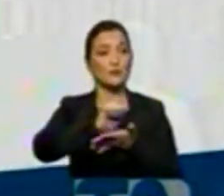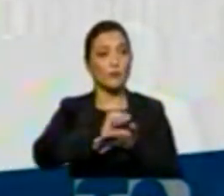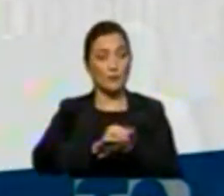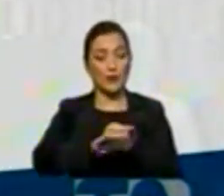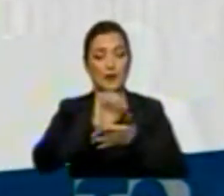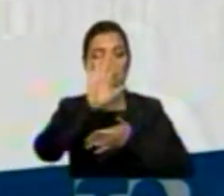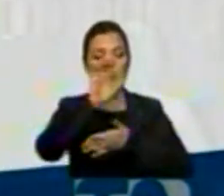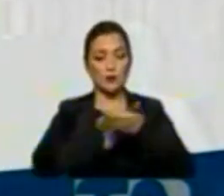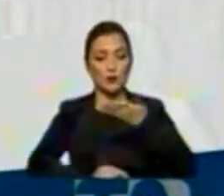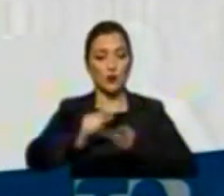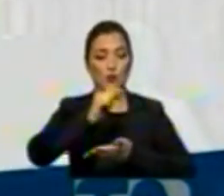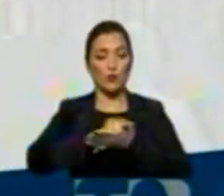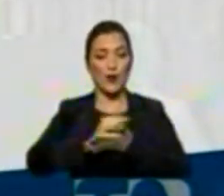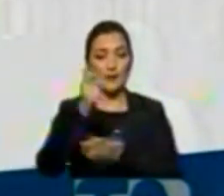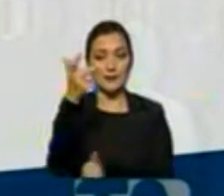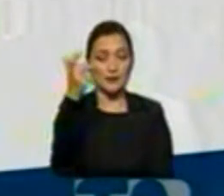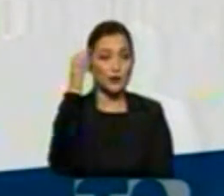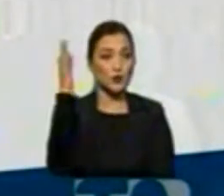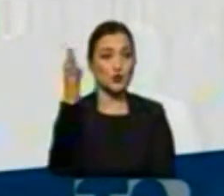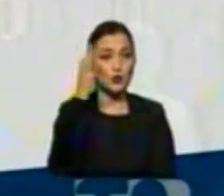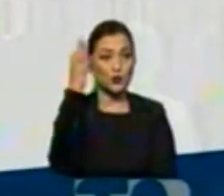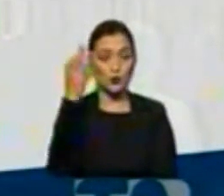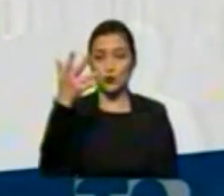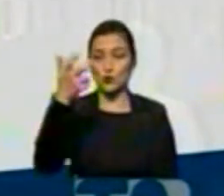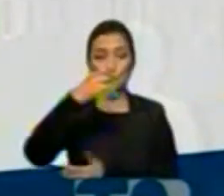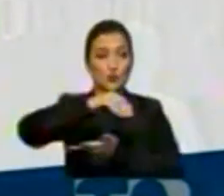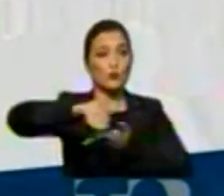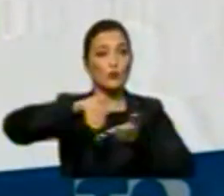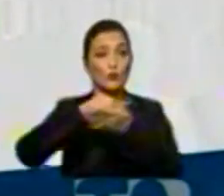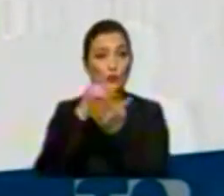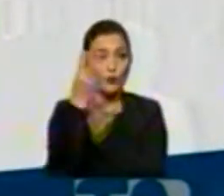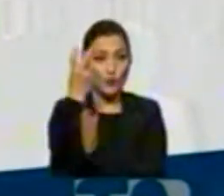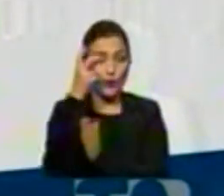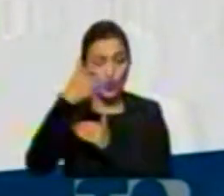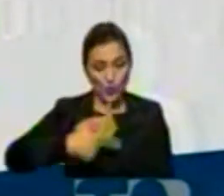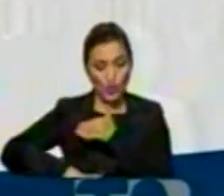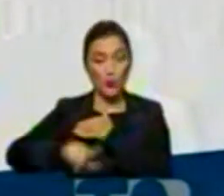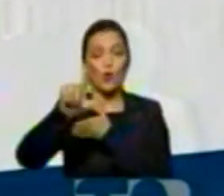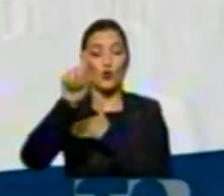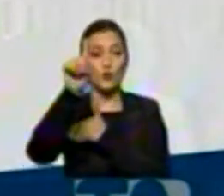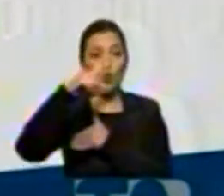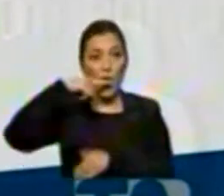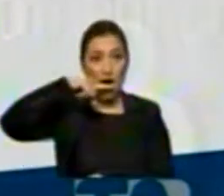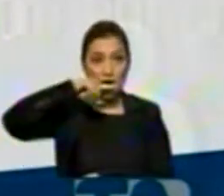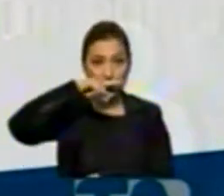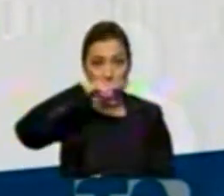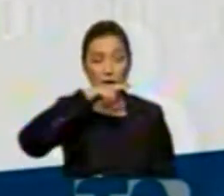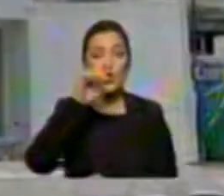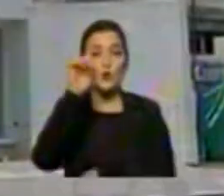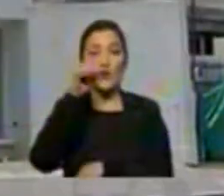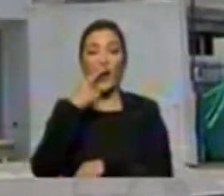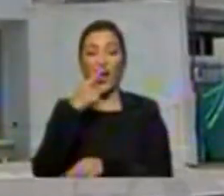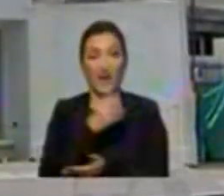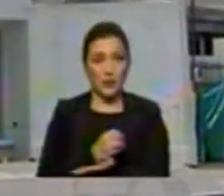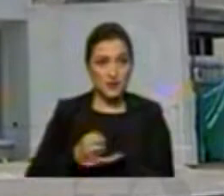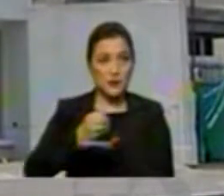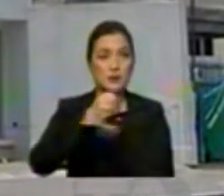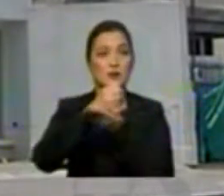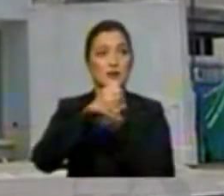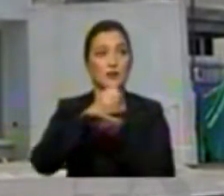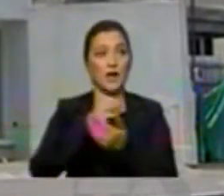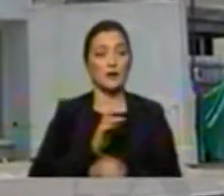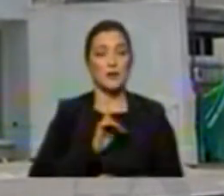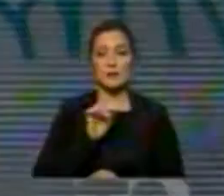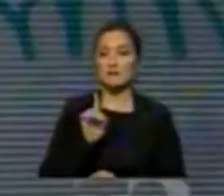Guayas, 3 en Tungurahua, 3 en Manabí, 2 en Loja, 1 en Cañar y 1 en El Oro. Sin embargo, al realizar